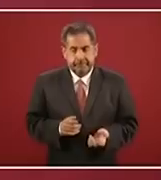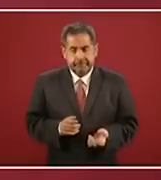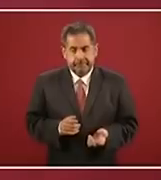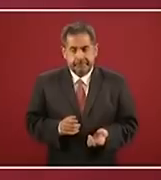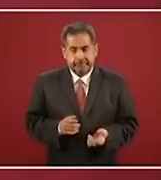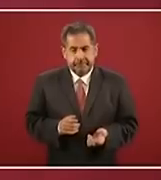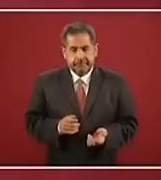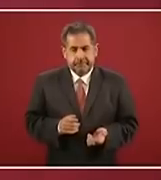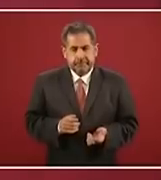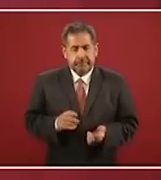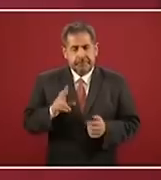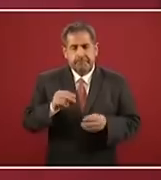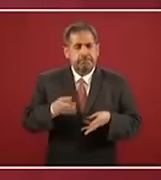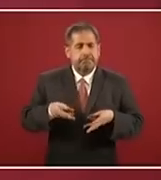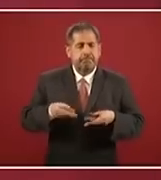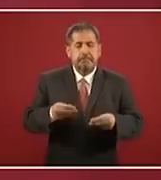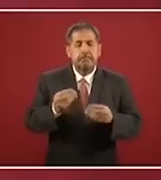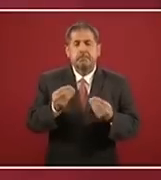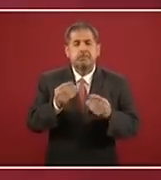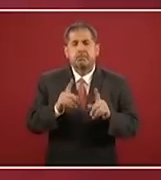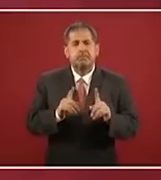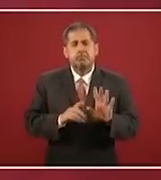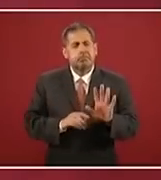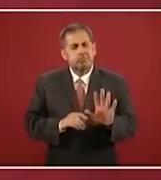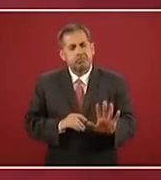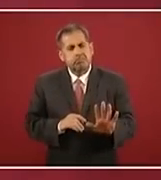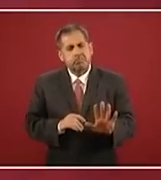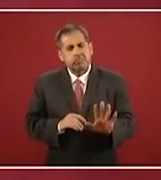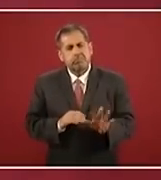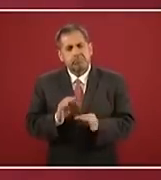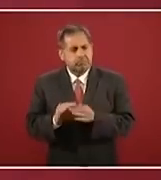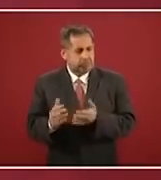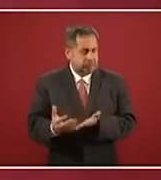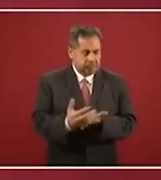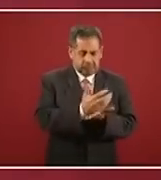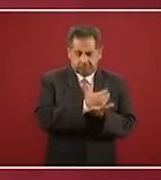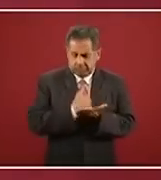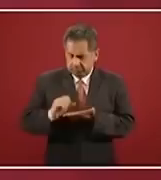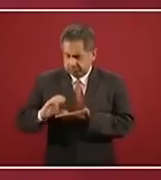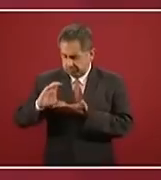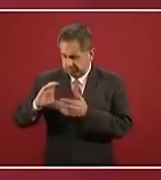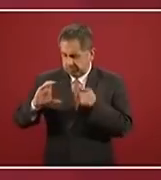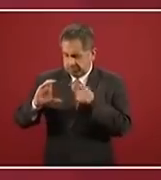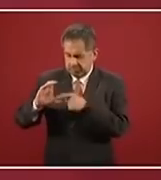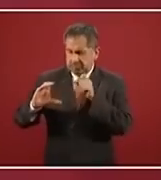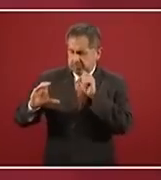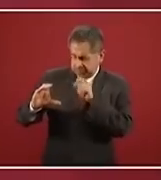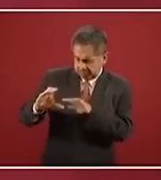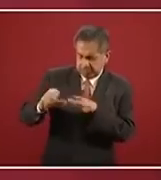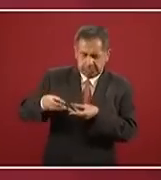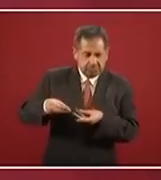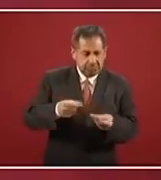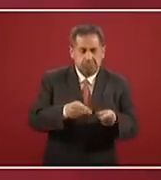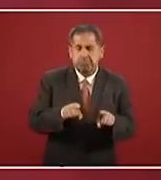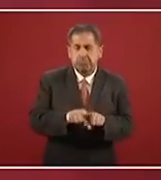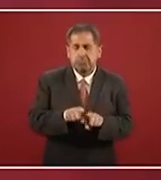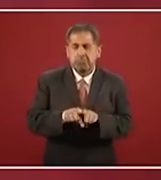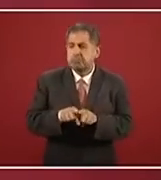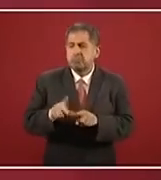se ha gastado más de lo que ingresa a la hacienda pública